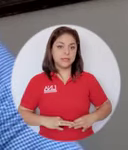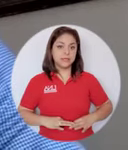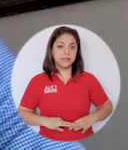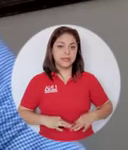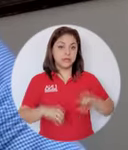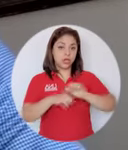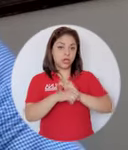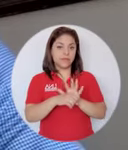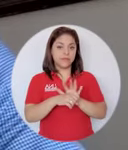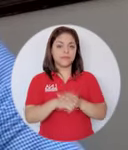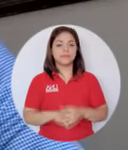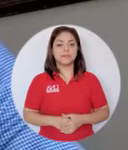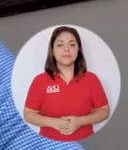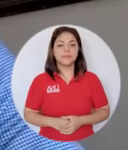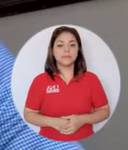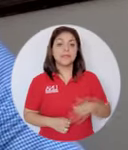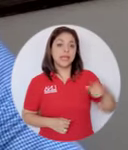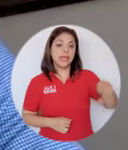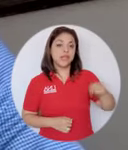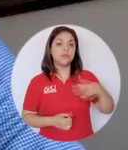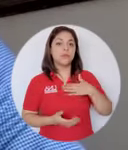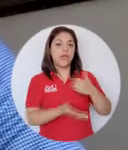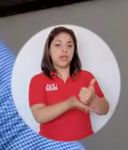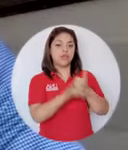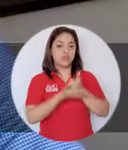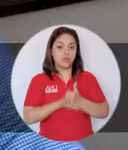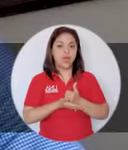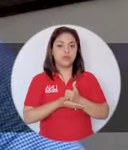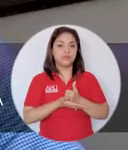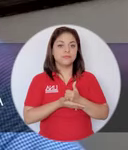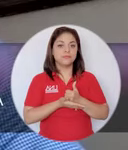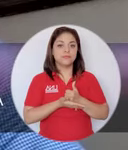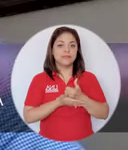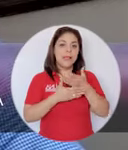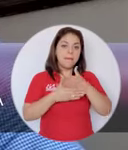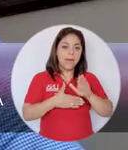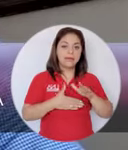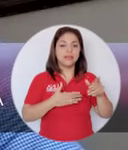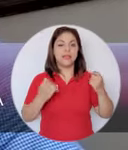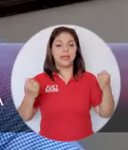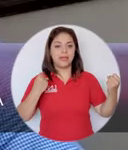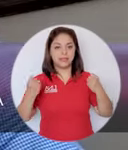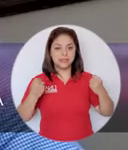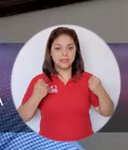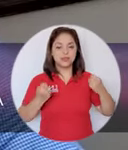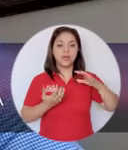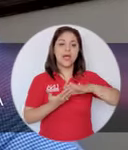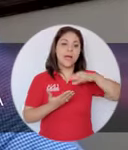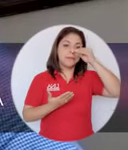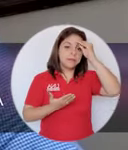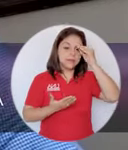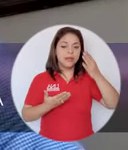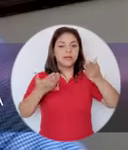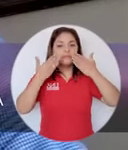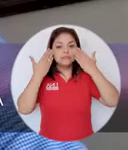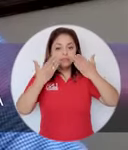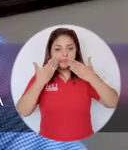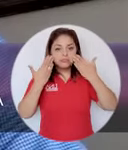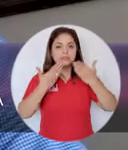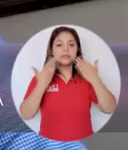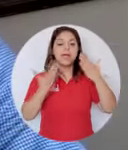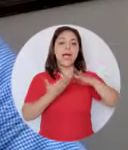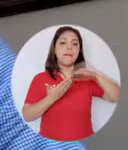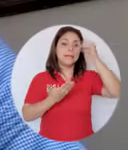afección física por el tema COVID, ellos me ayudaron con la parte del ejercicio,